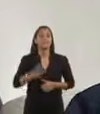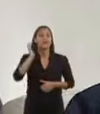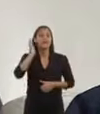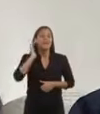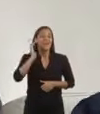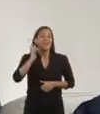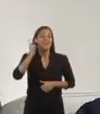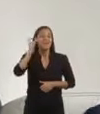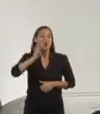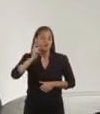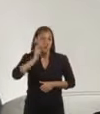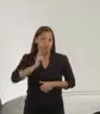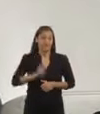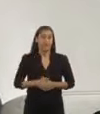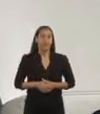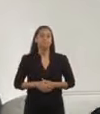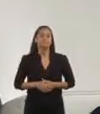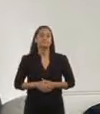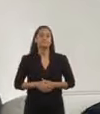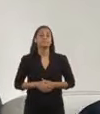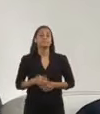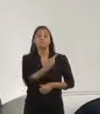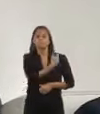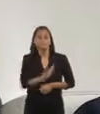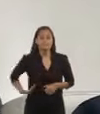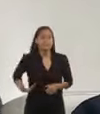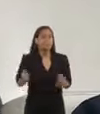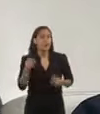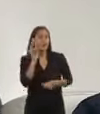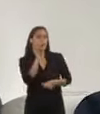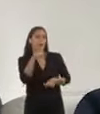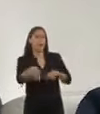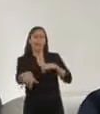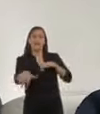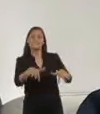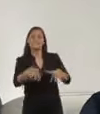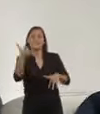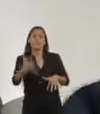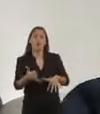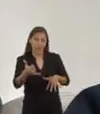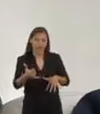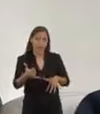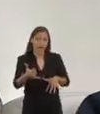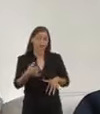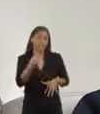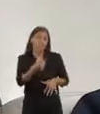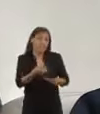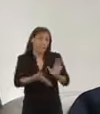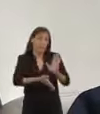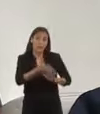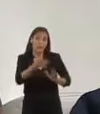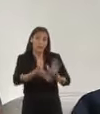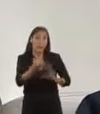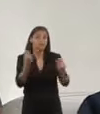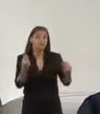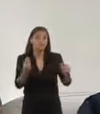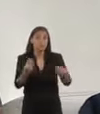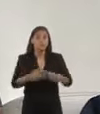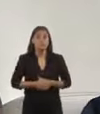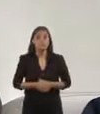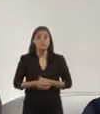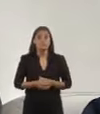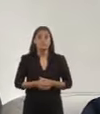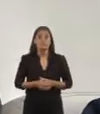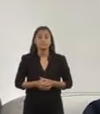rivadavia eh cómo ve el gobierno la actual situación sobre la amenaza que se cierne sobre nuestro país a propósito del